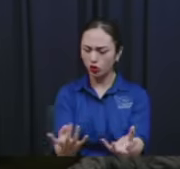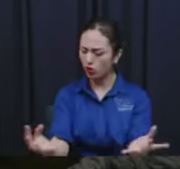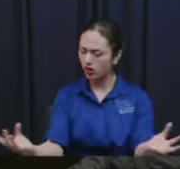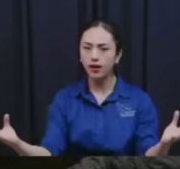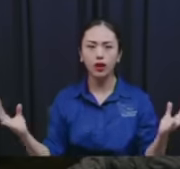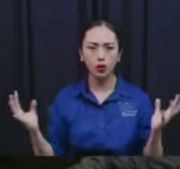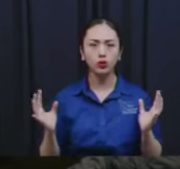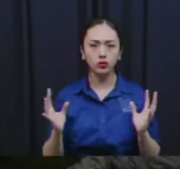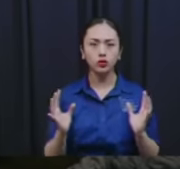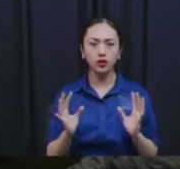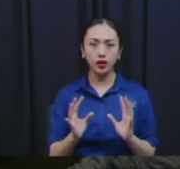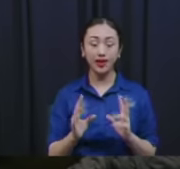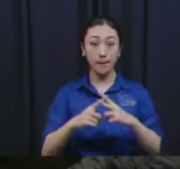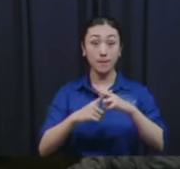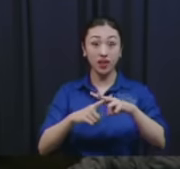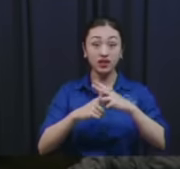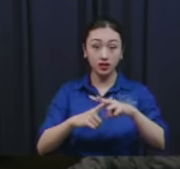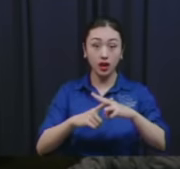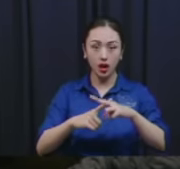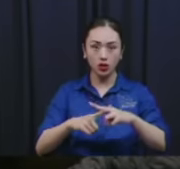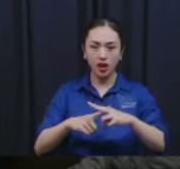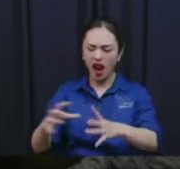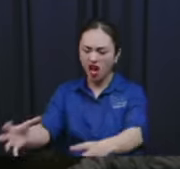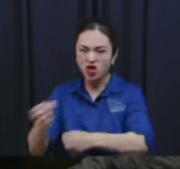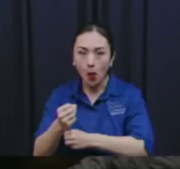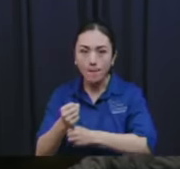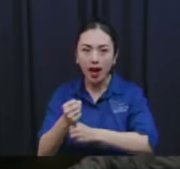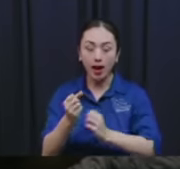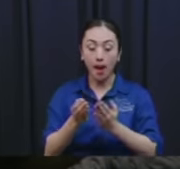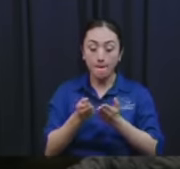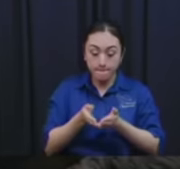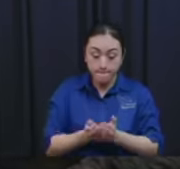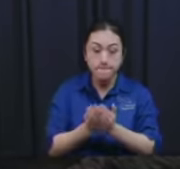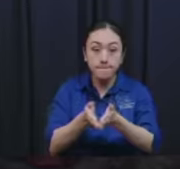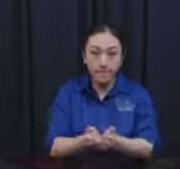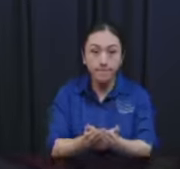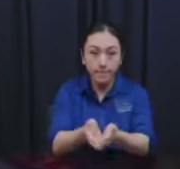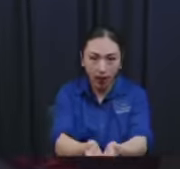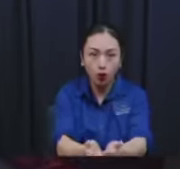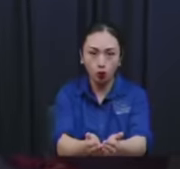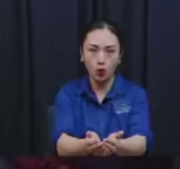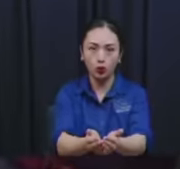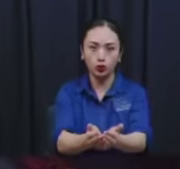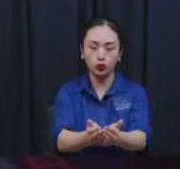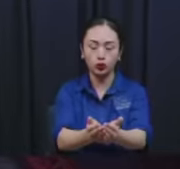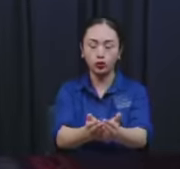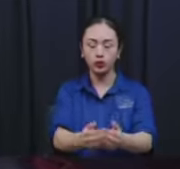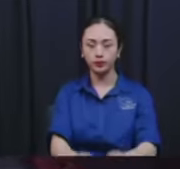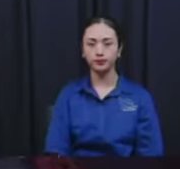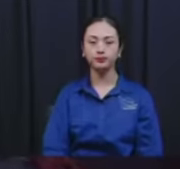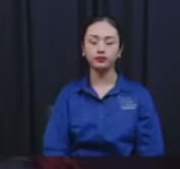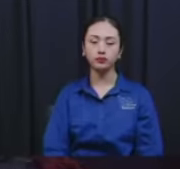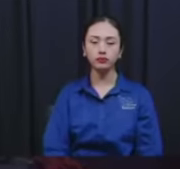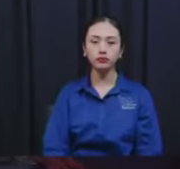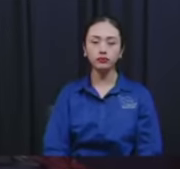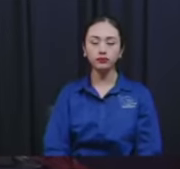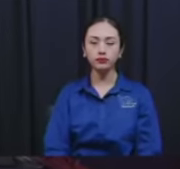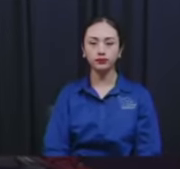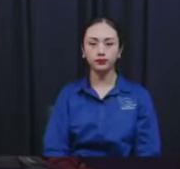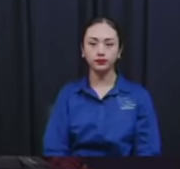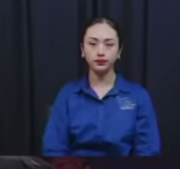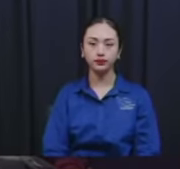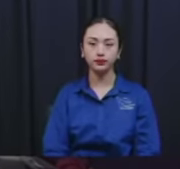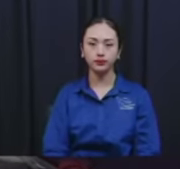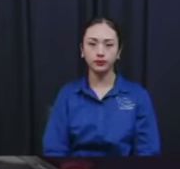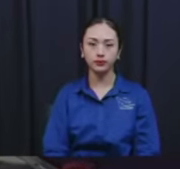a secuestrar barcos que traían petróleo para occidente entonces para protegerlos Estados Unidos mandó eso